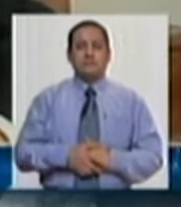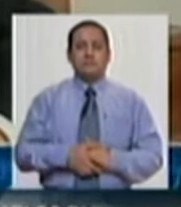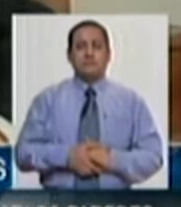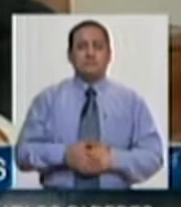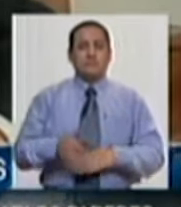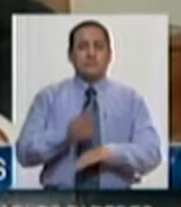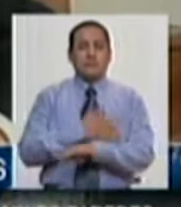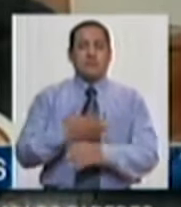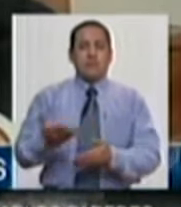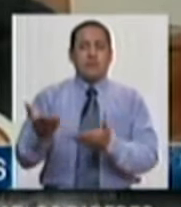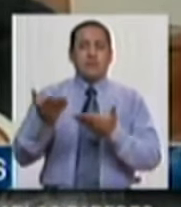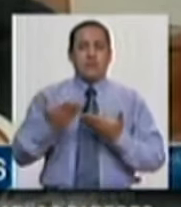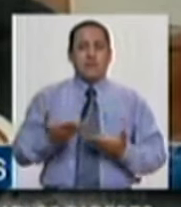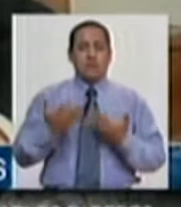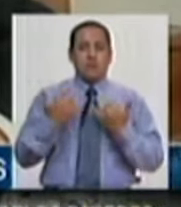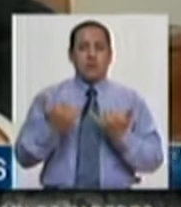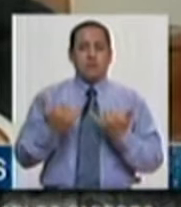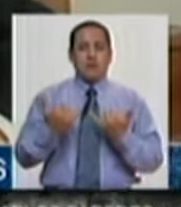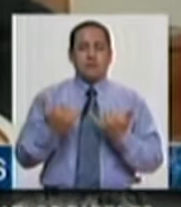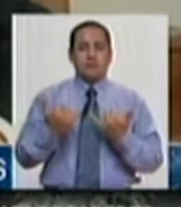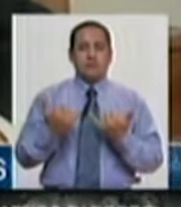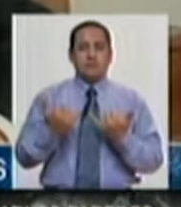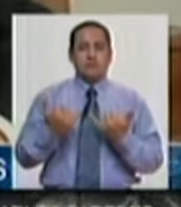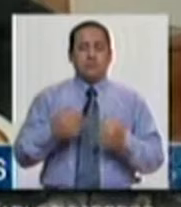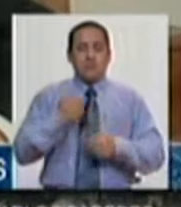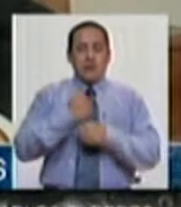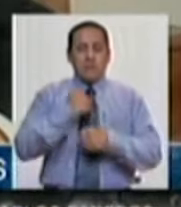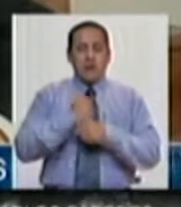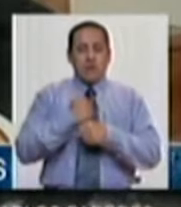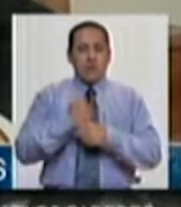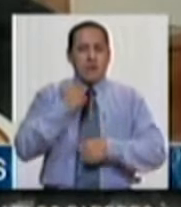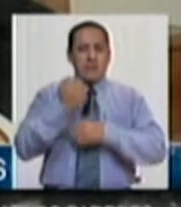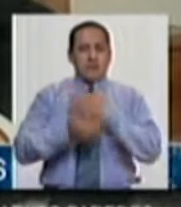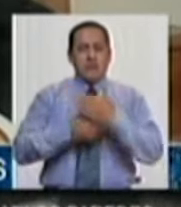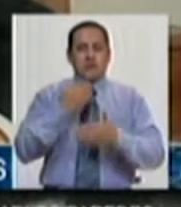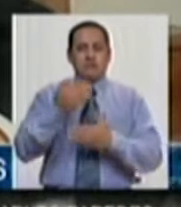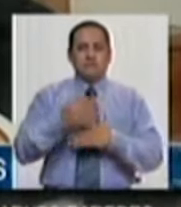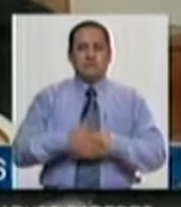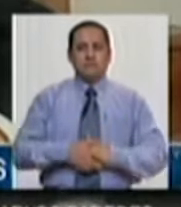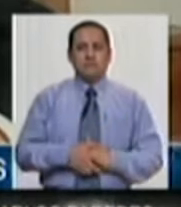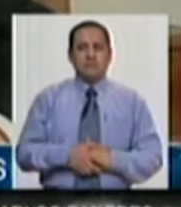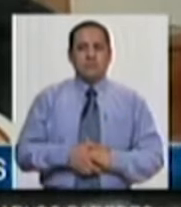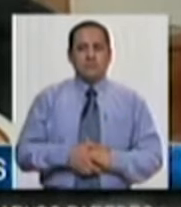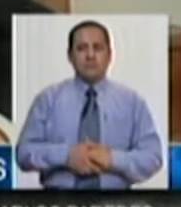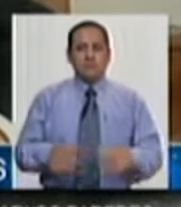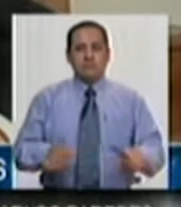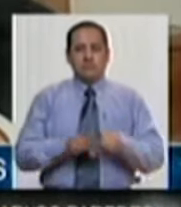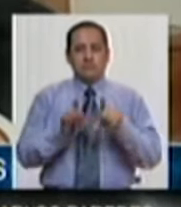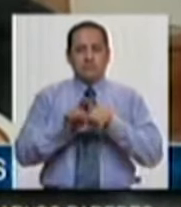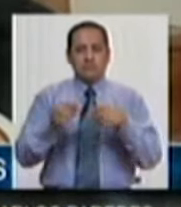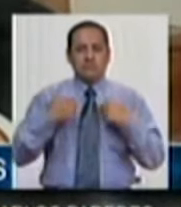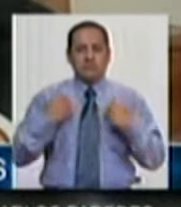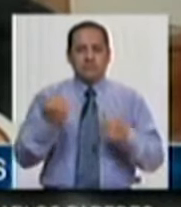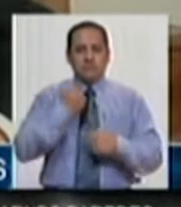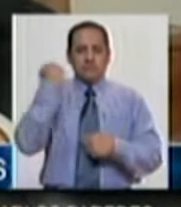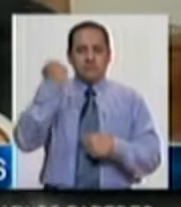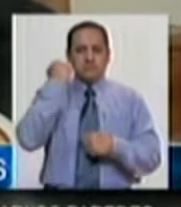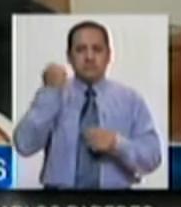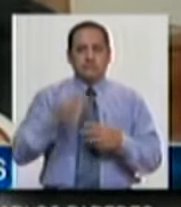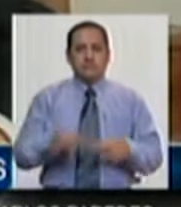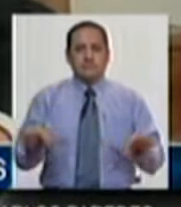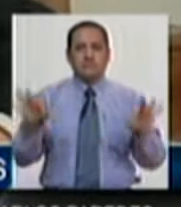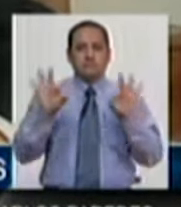Hemos recibido una gestión avanzada que tiene logros